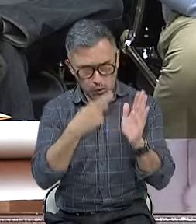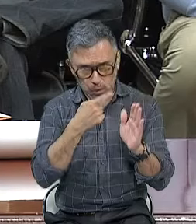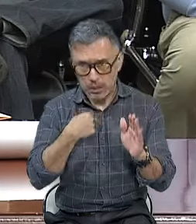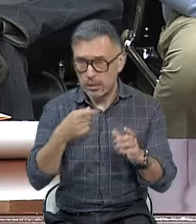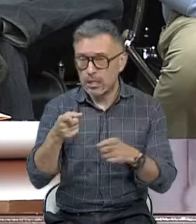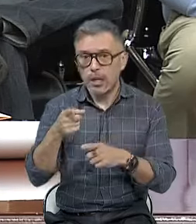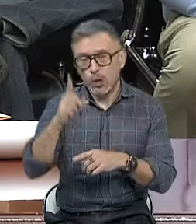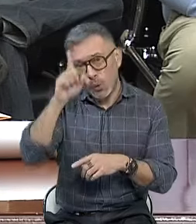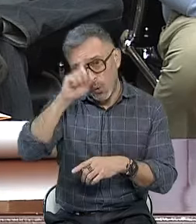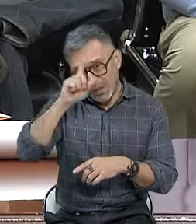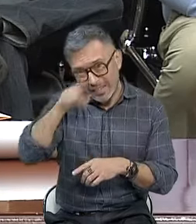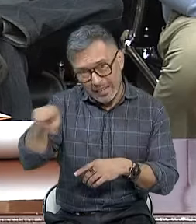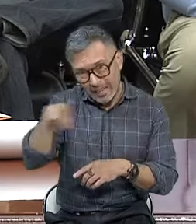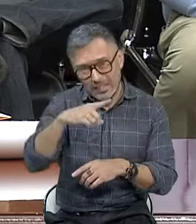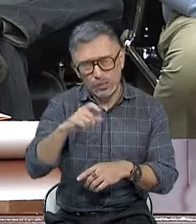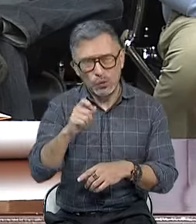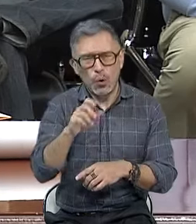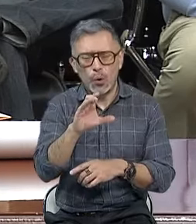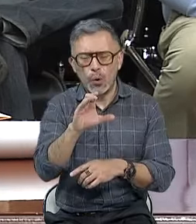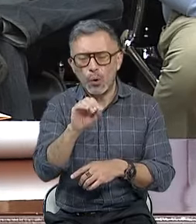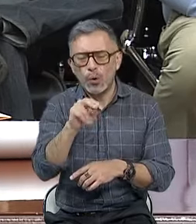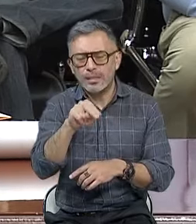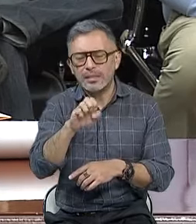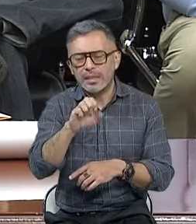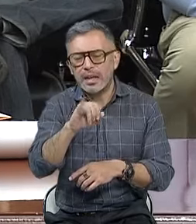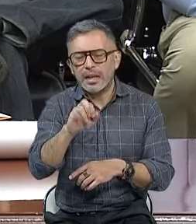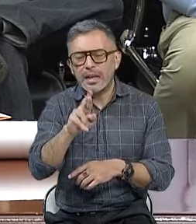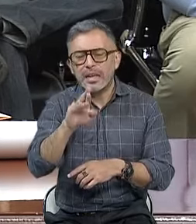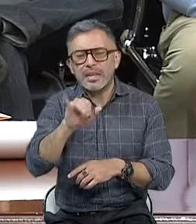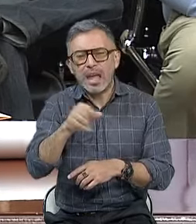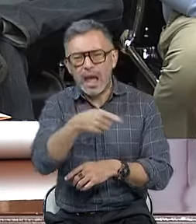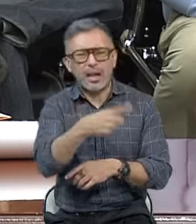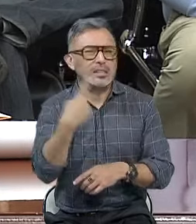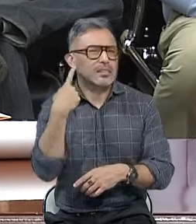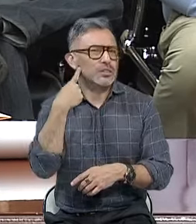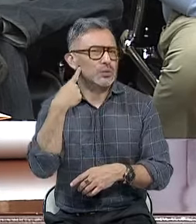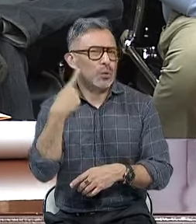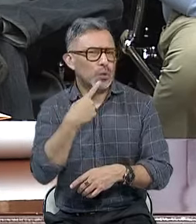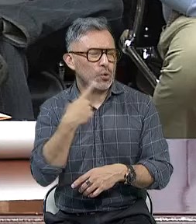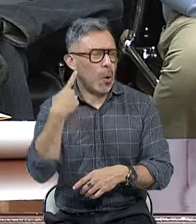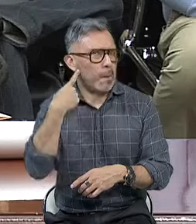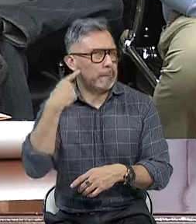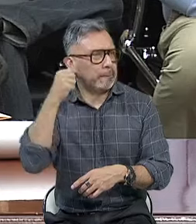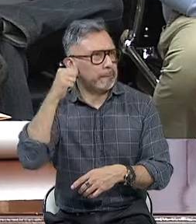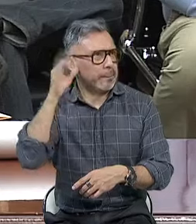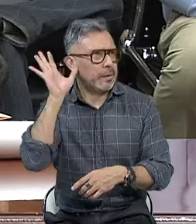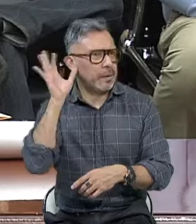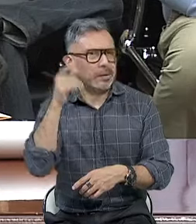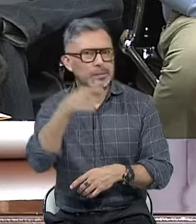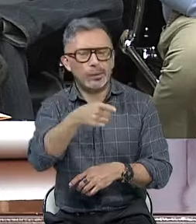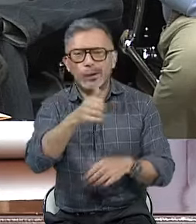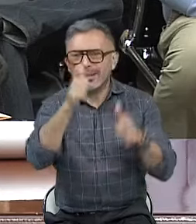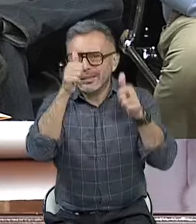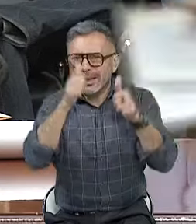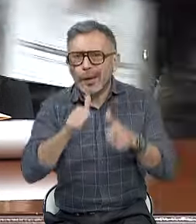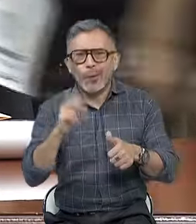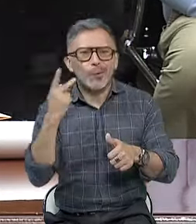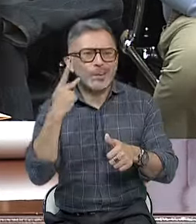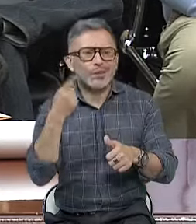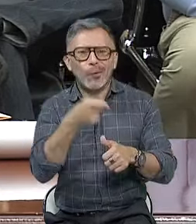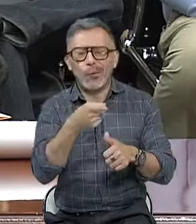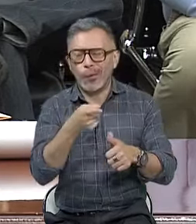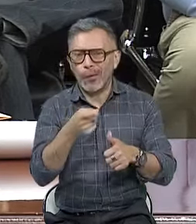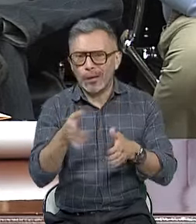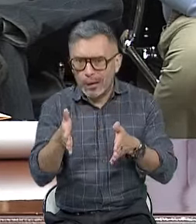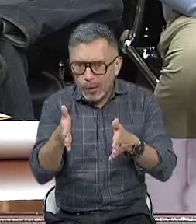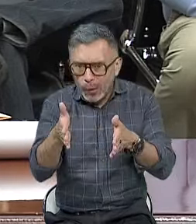consejerías está un poco sordo además de invidente político y de extraviado en el camino